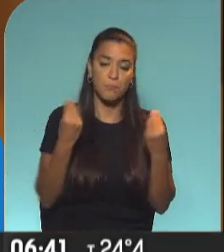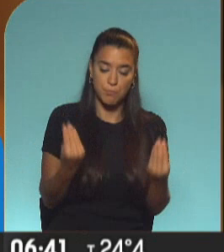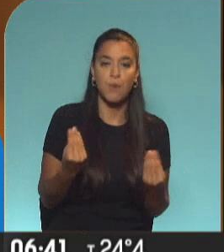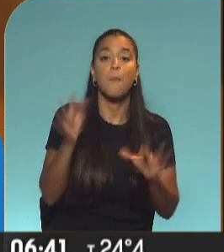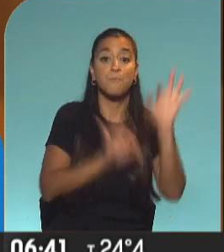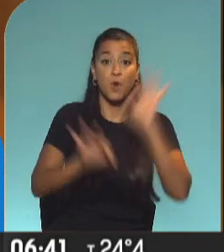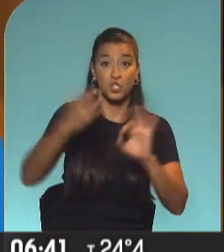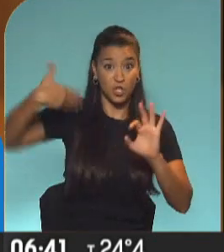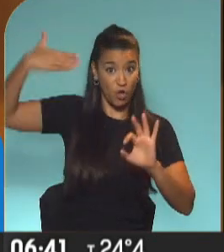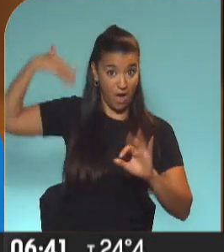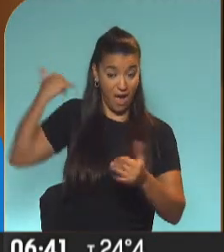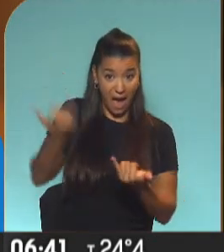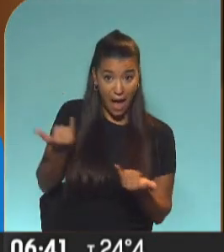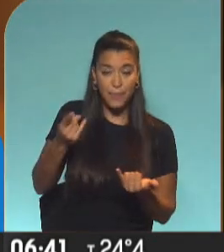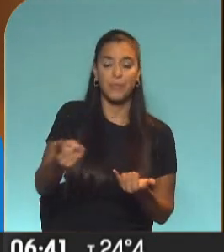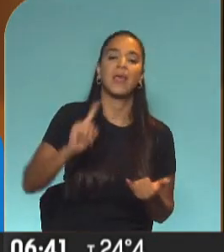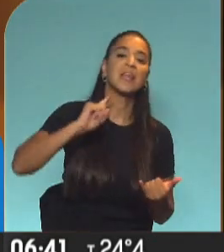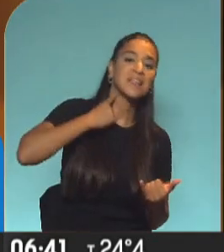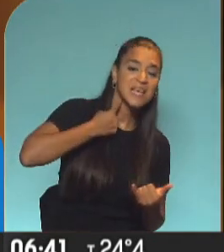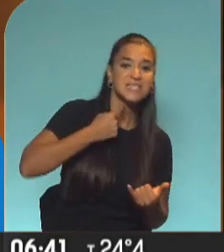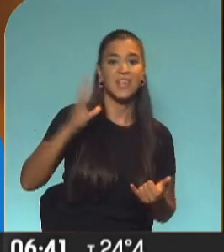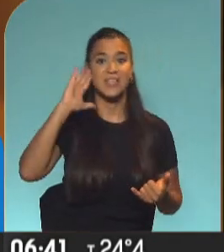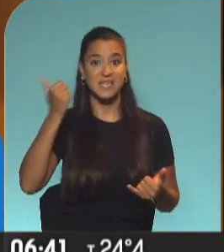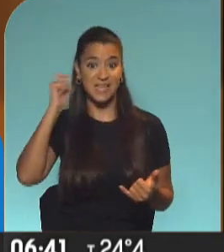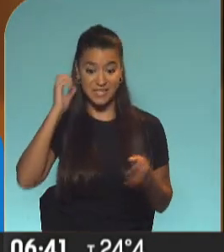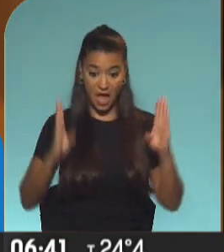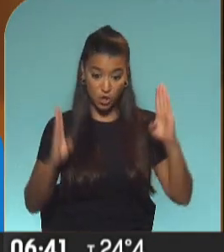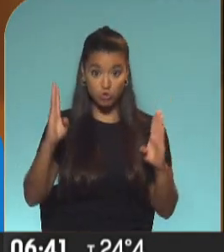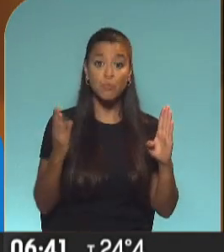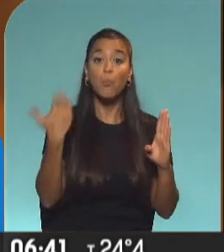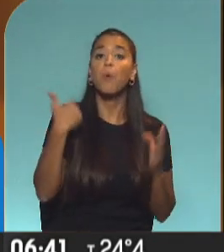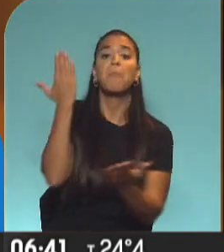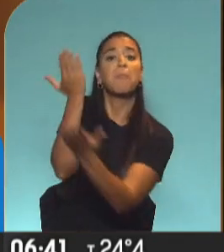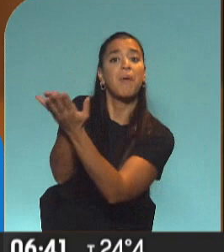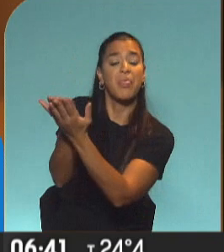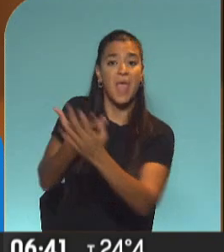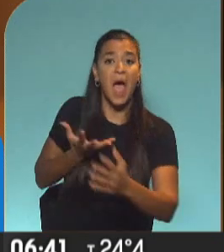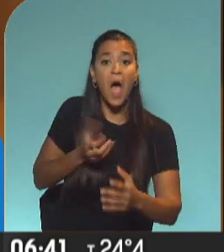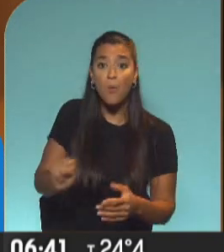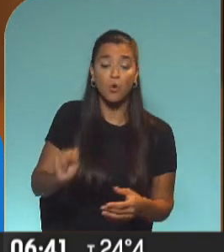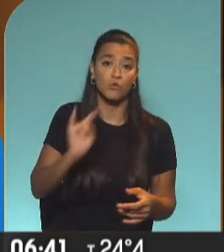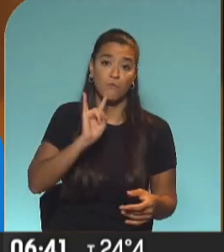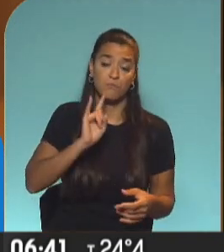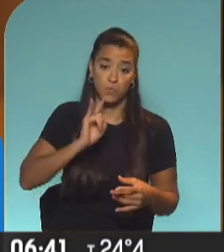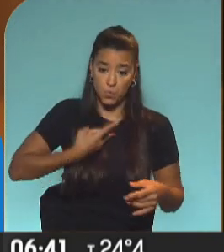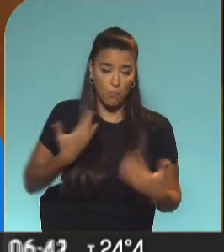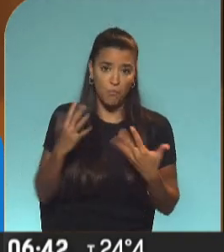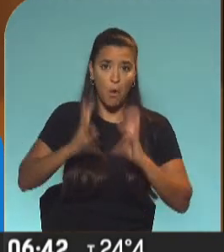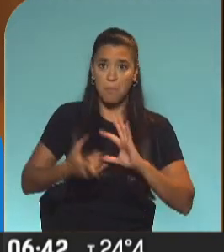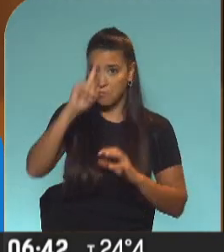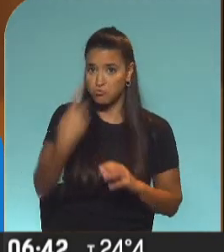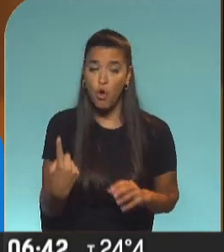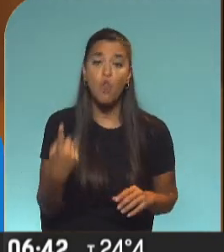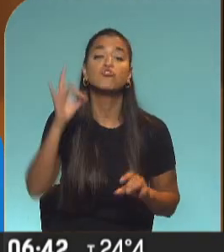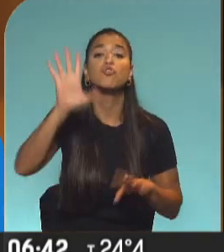proyecto original las personas de entre 13 y 16 años podían solicitar un aborto de manera autónoma. Solo necesitaban la